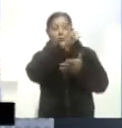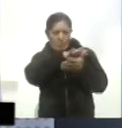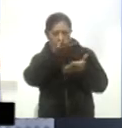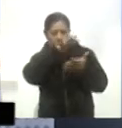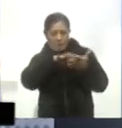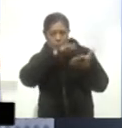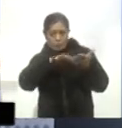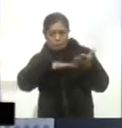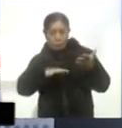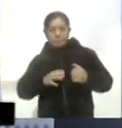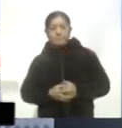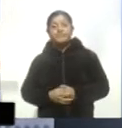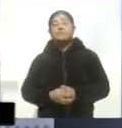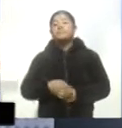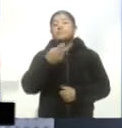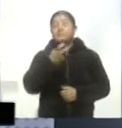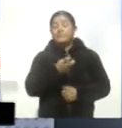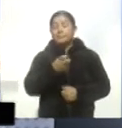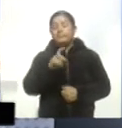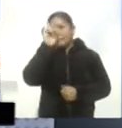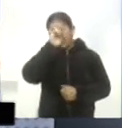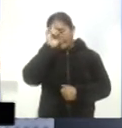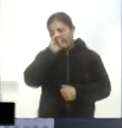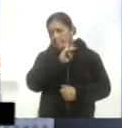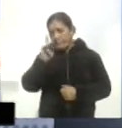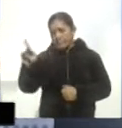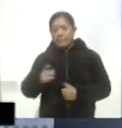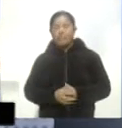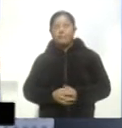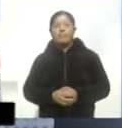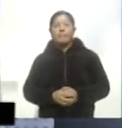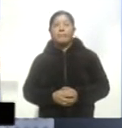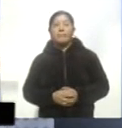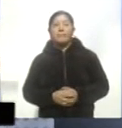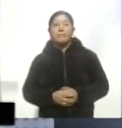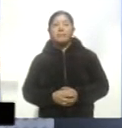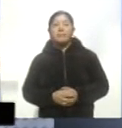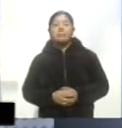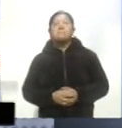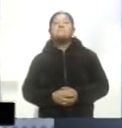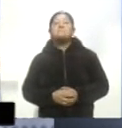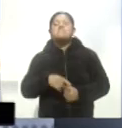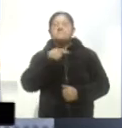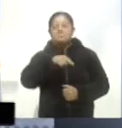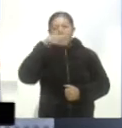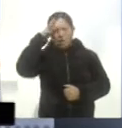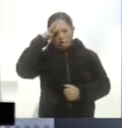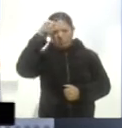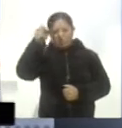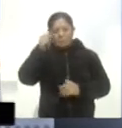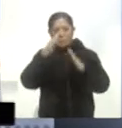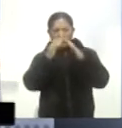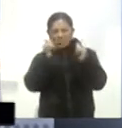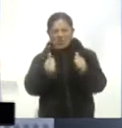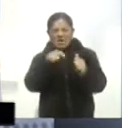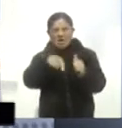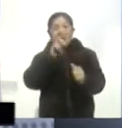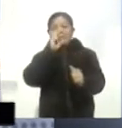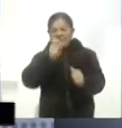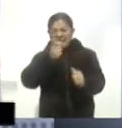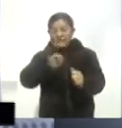sugiere es ir reconstruyendo, resignificando este concepto de asociar el estrés, la